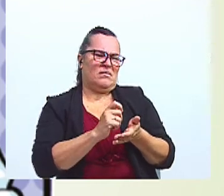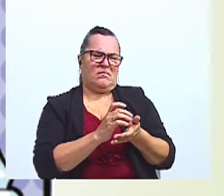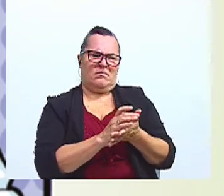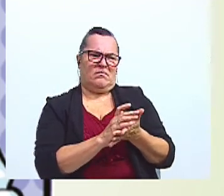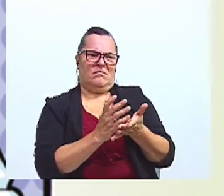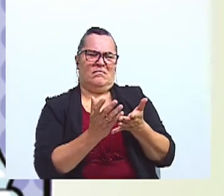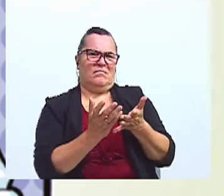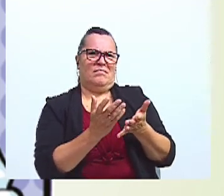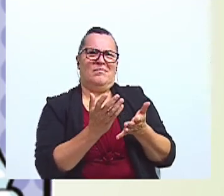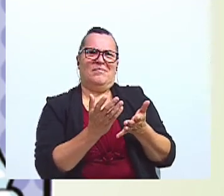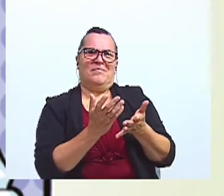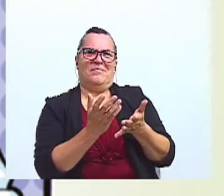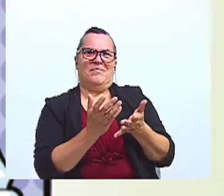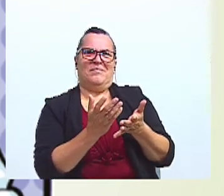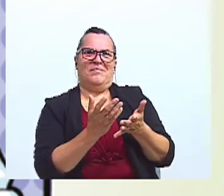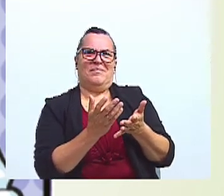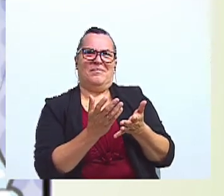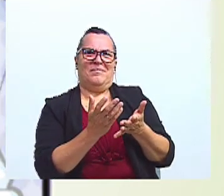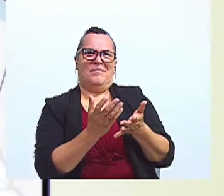entonces,